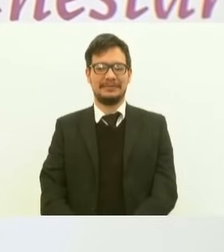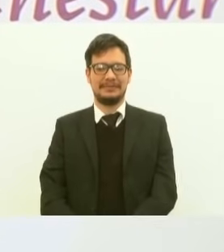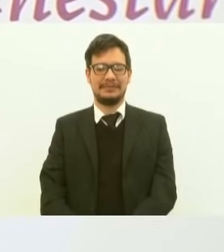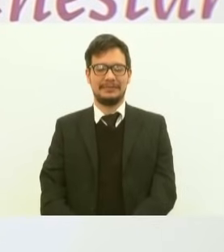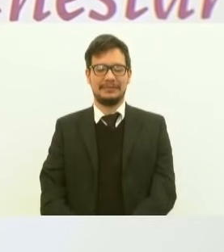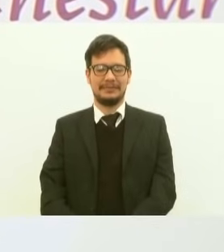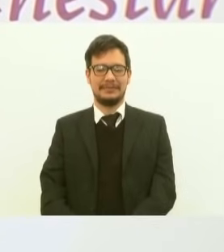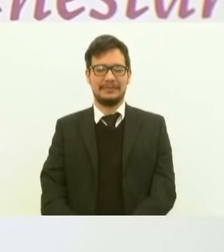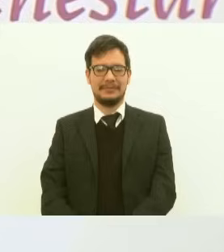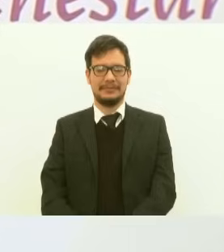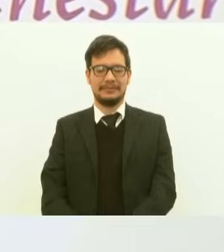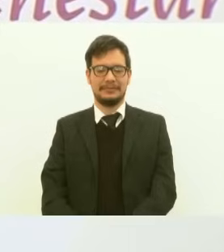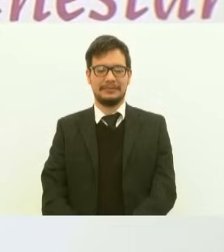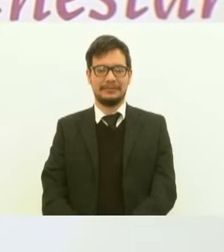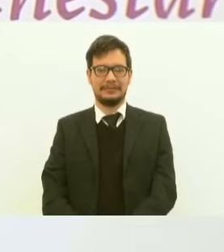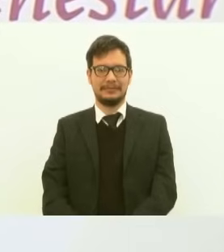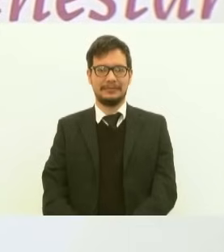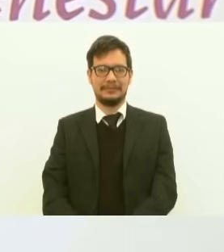Miren,